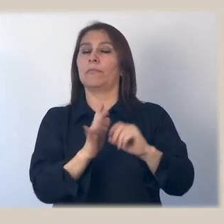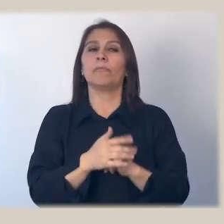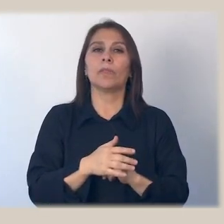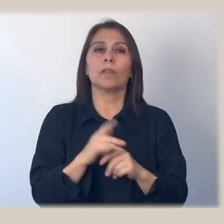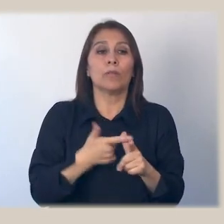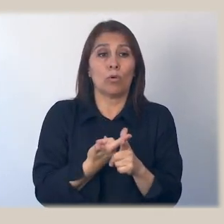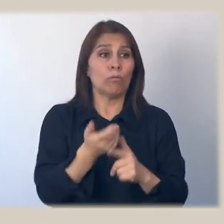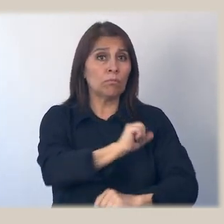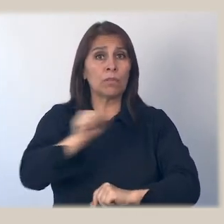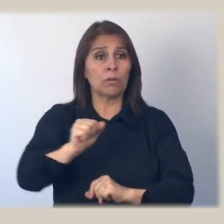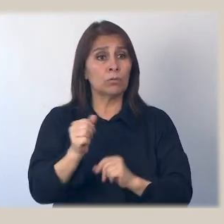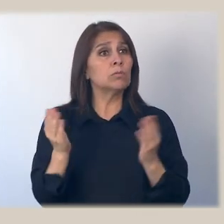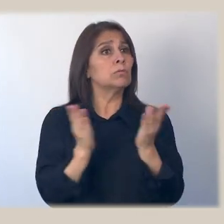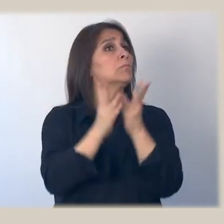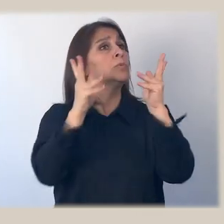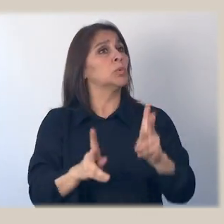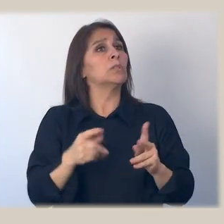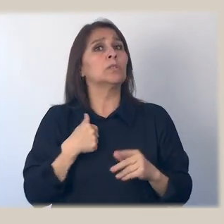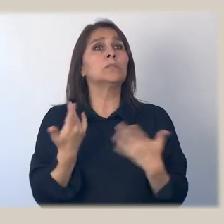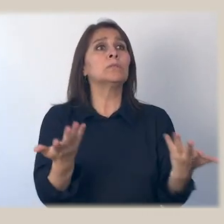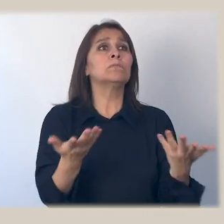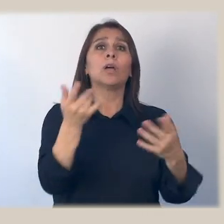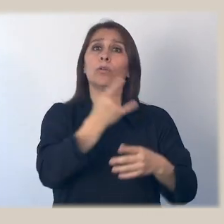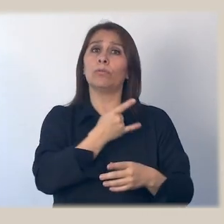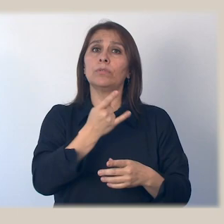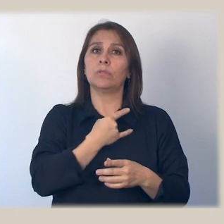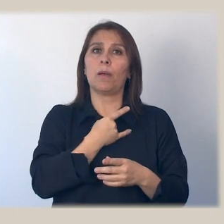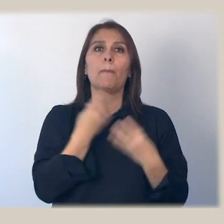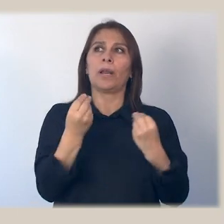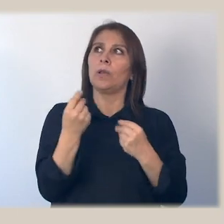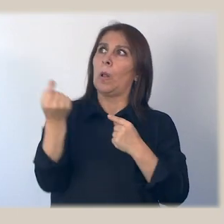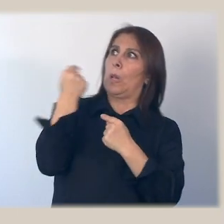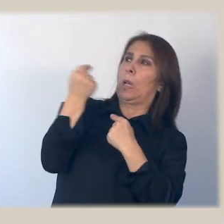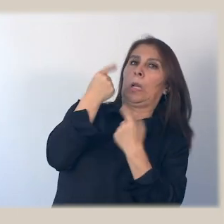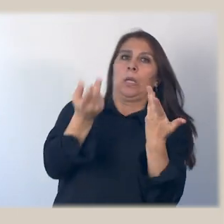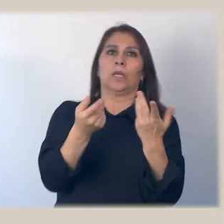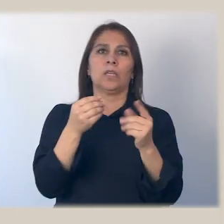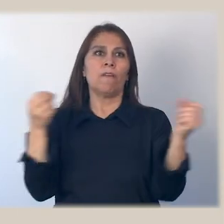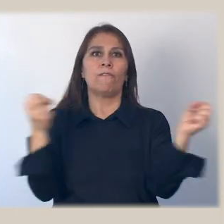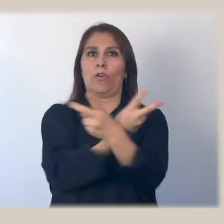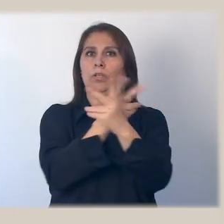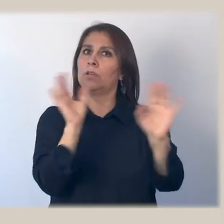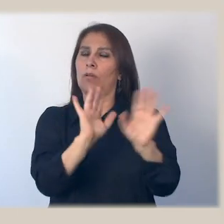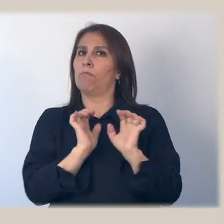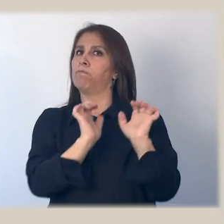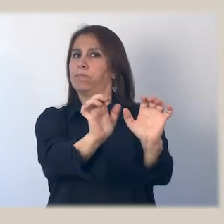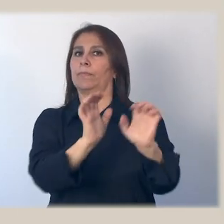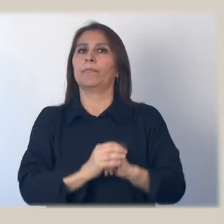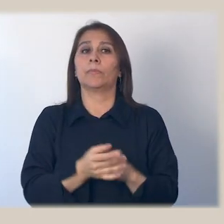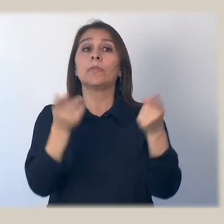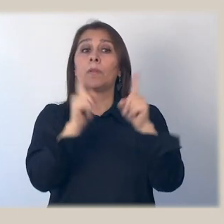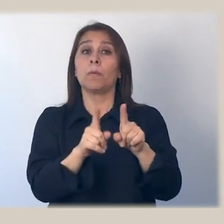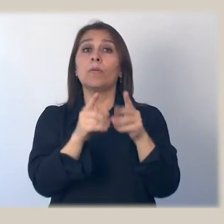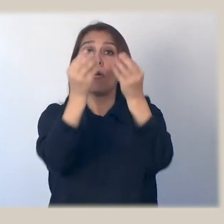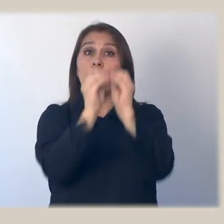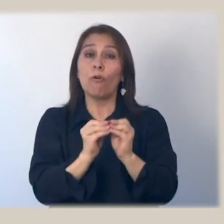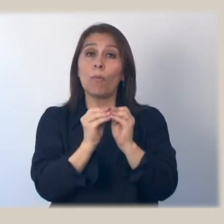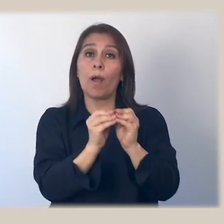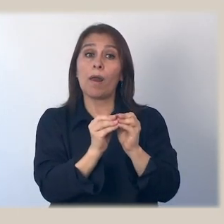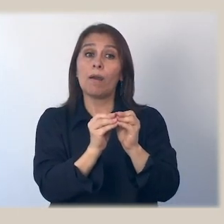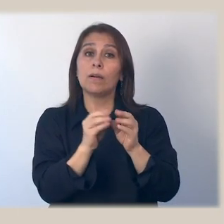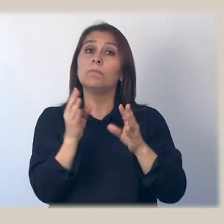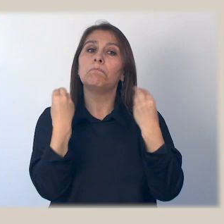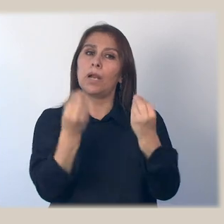busca garantizar el derecho a estudiar en un espacio universitario libre de acoso y violencias, así como generar una ruta de atención que dignifique